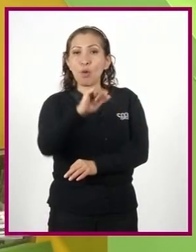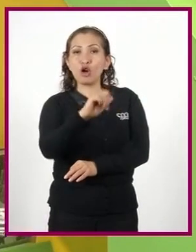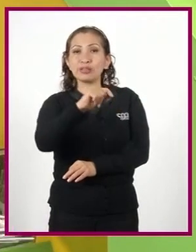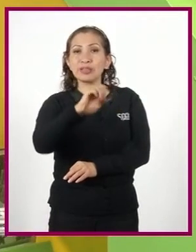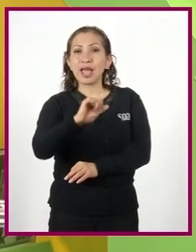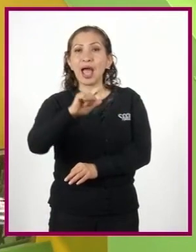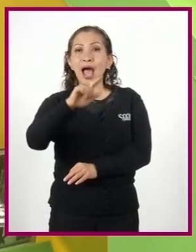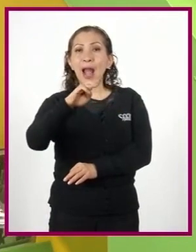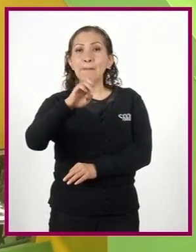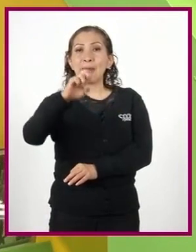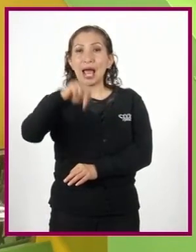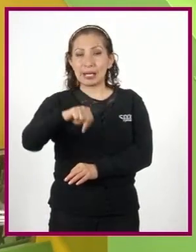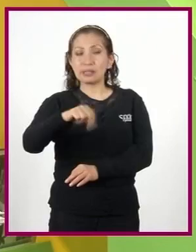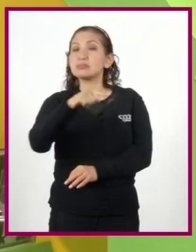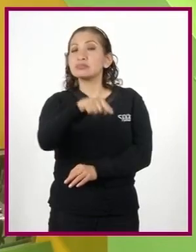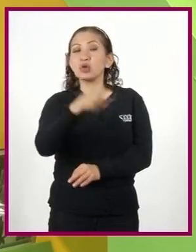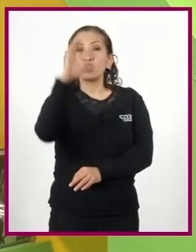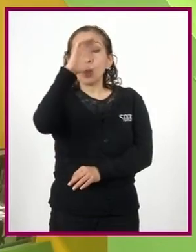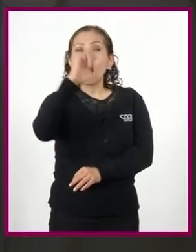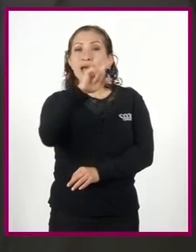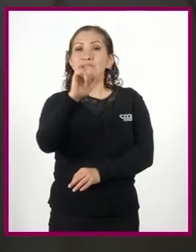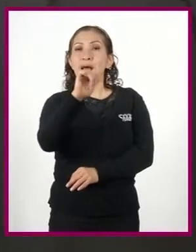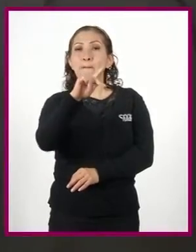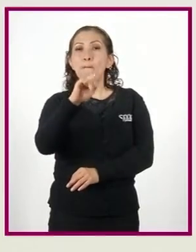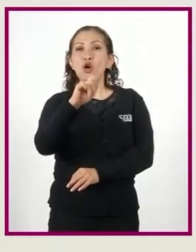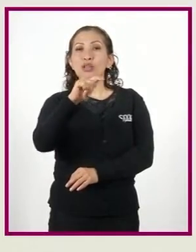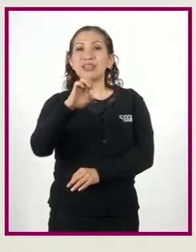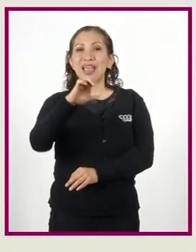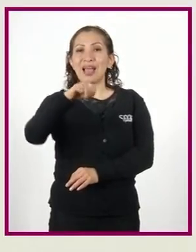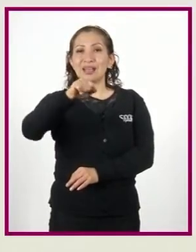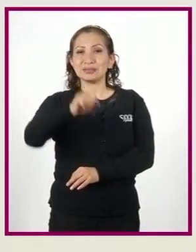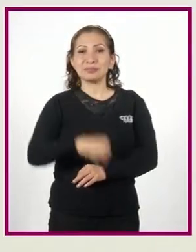Albán, Zacatecas.